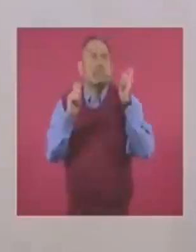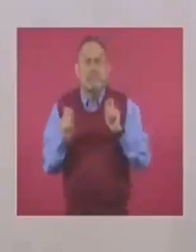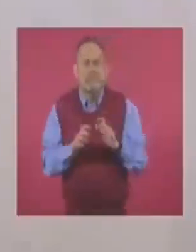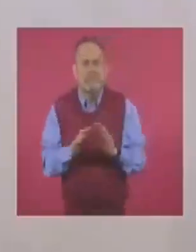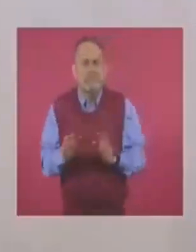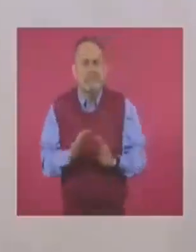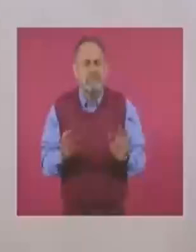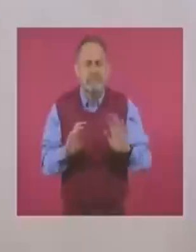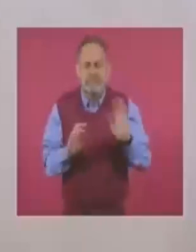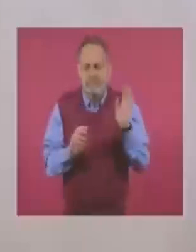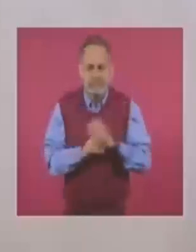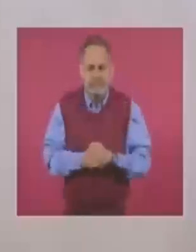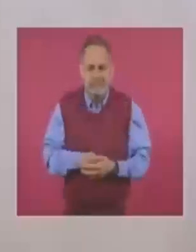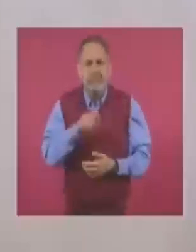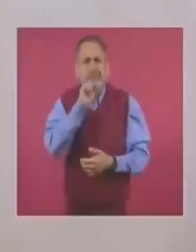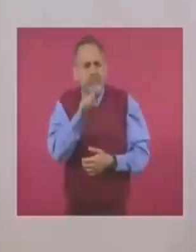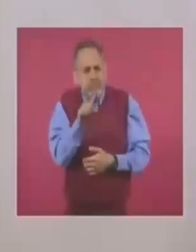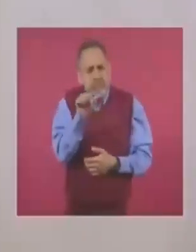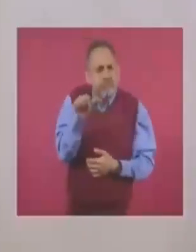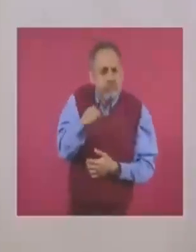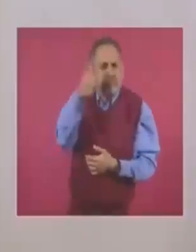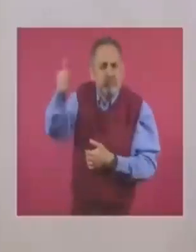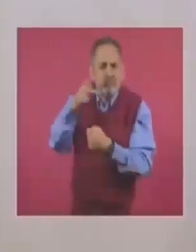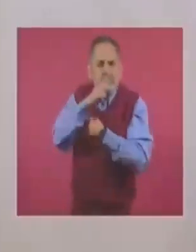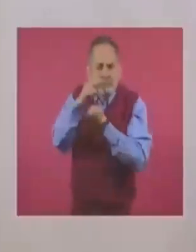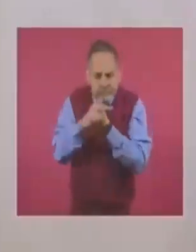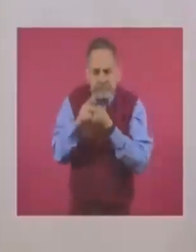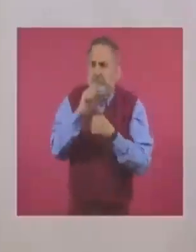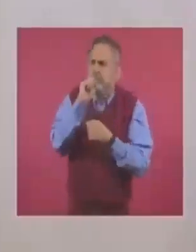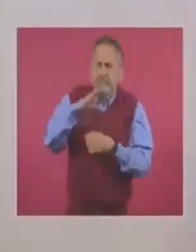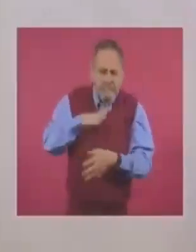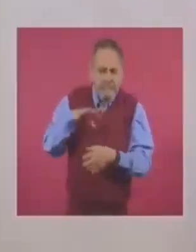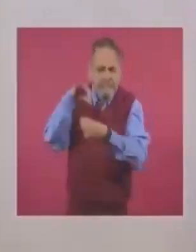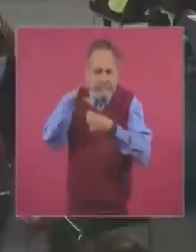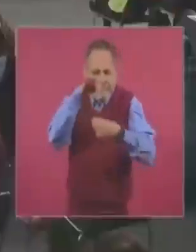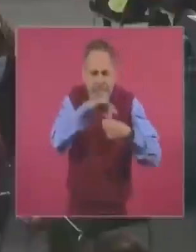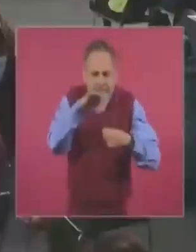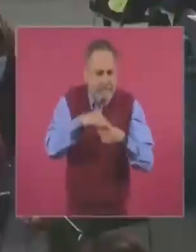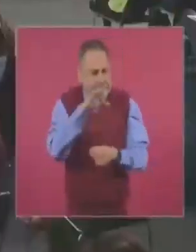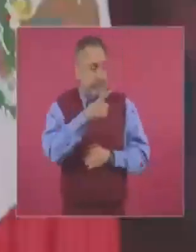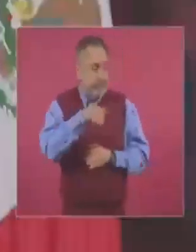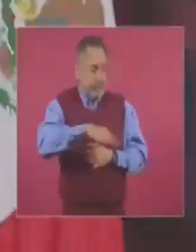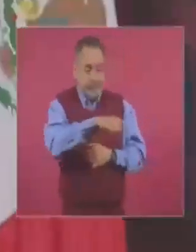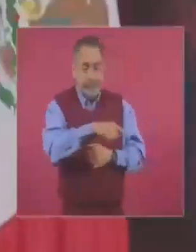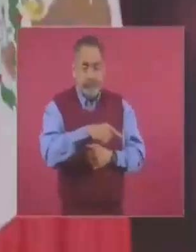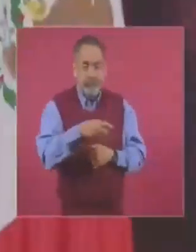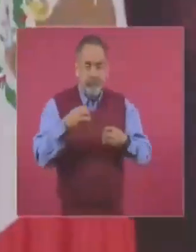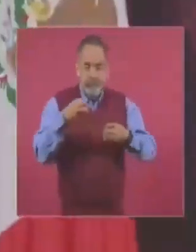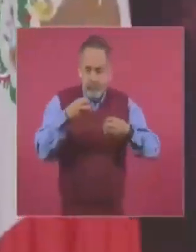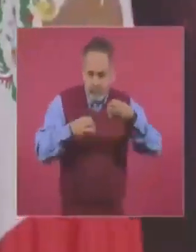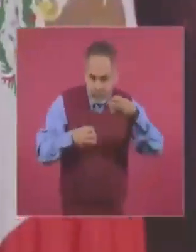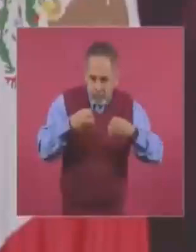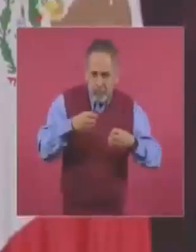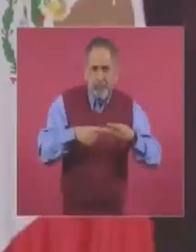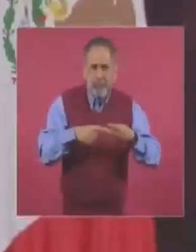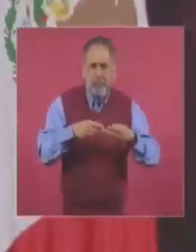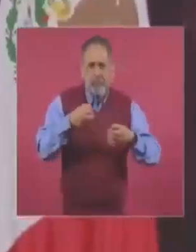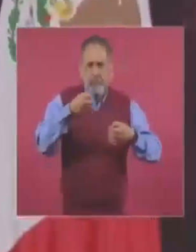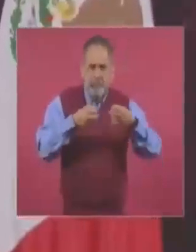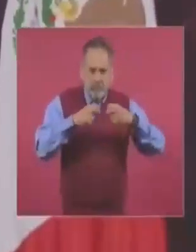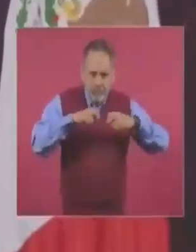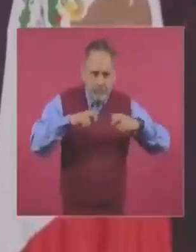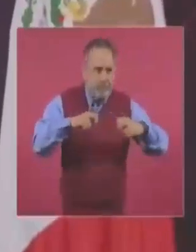de otras latitudes, con estos motes de presidente narco, narcocandidata